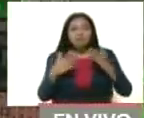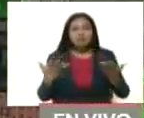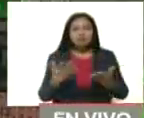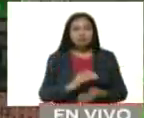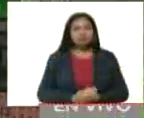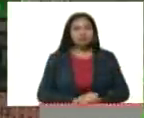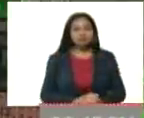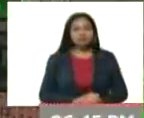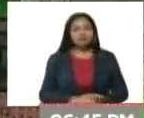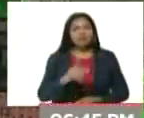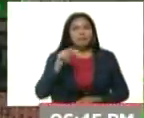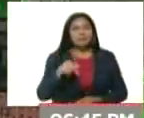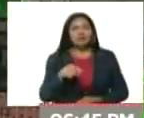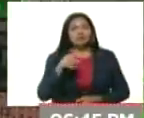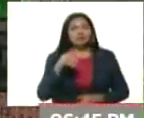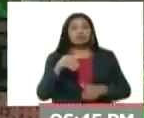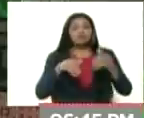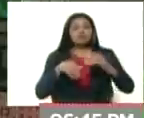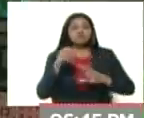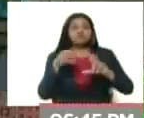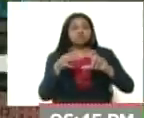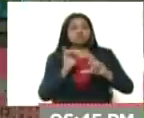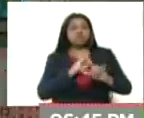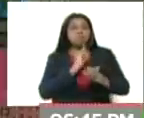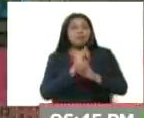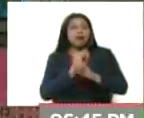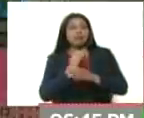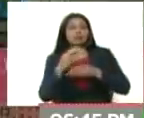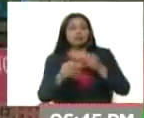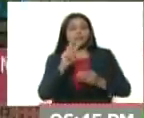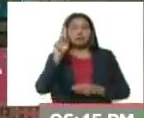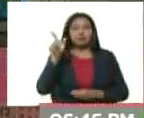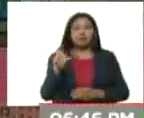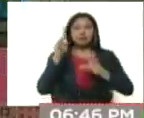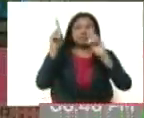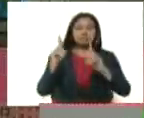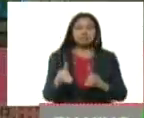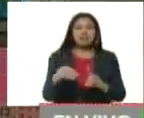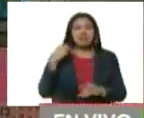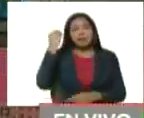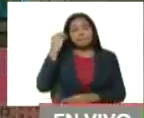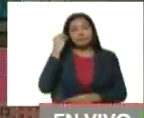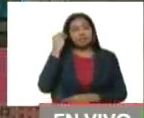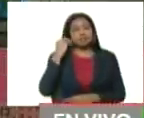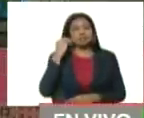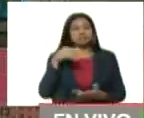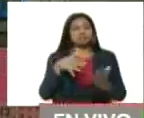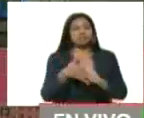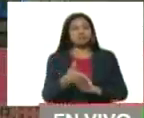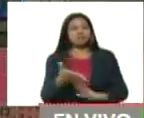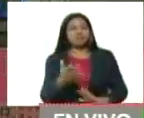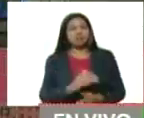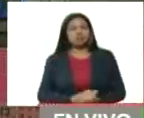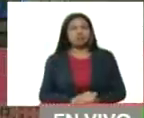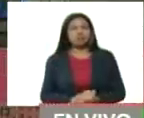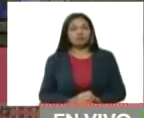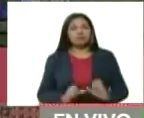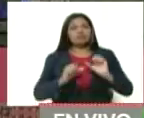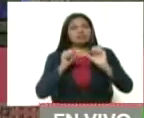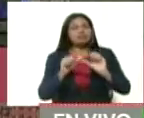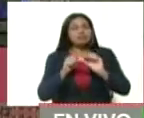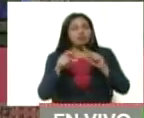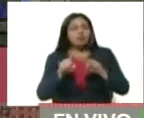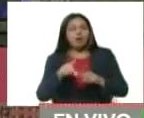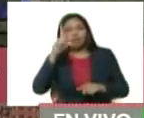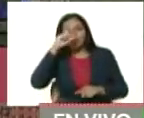hecho una encuesta para que las venezolanas y los venezolanos decidan, nos den su opinión sobre la continuación